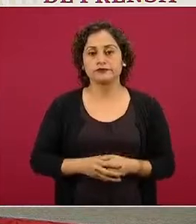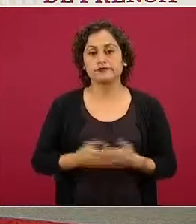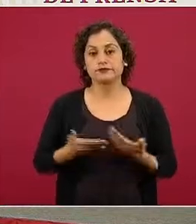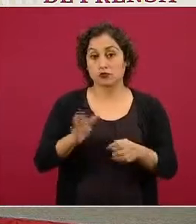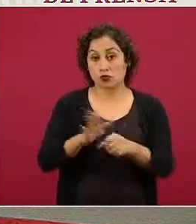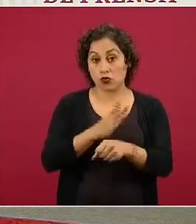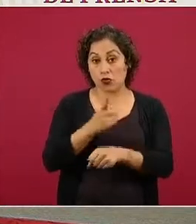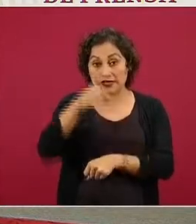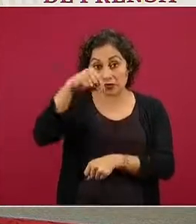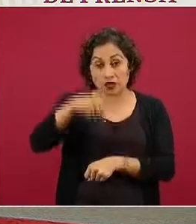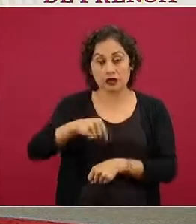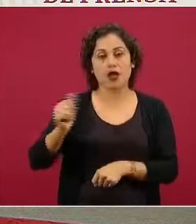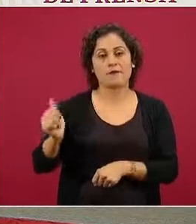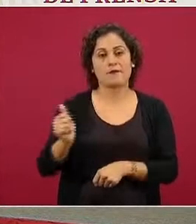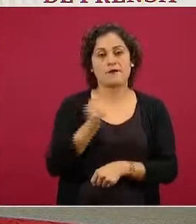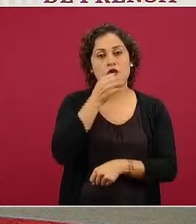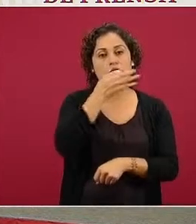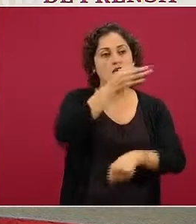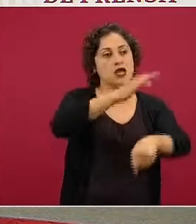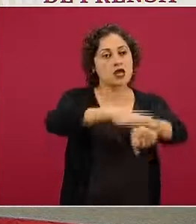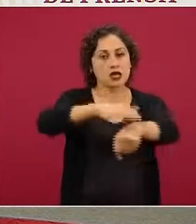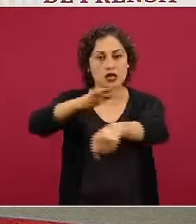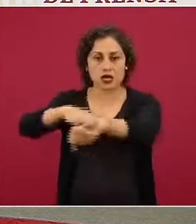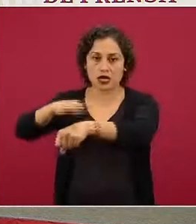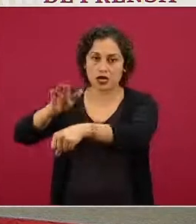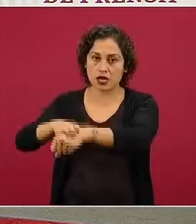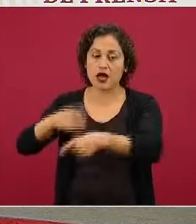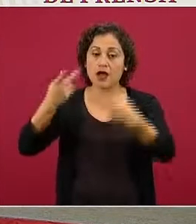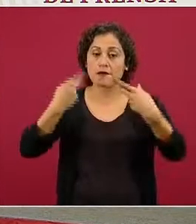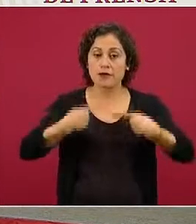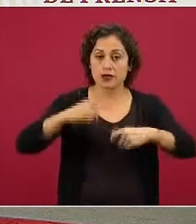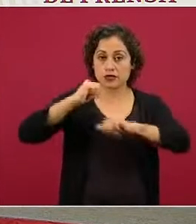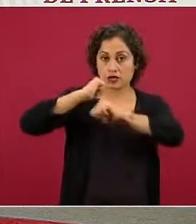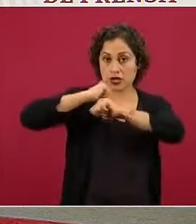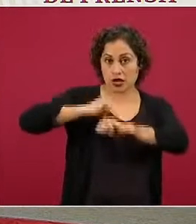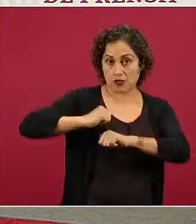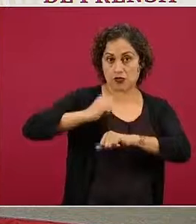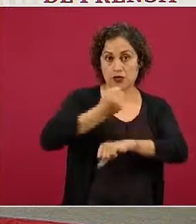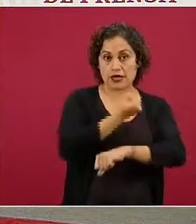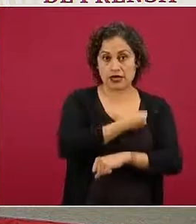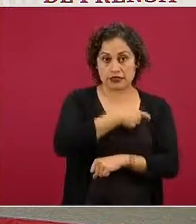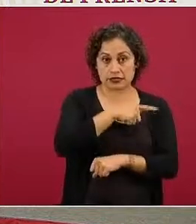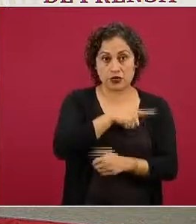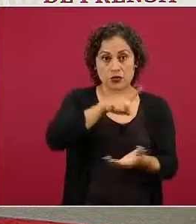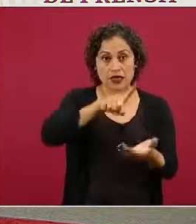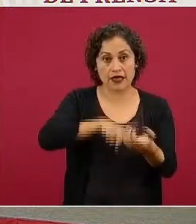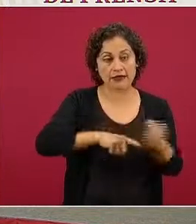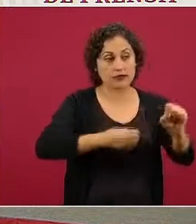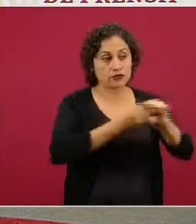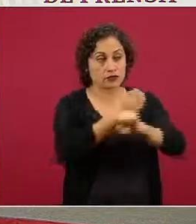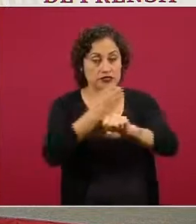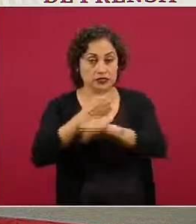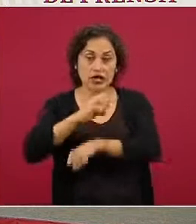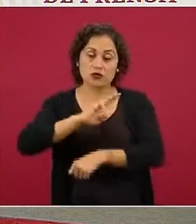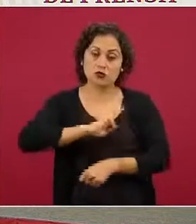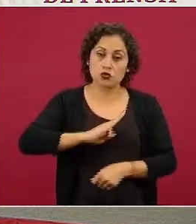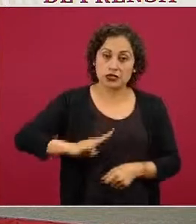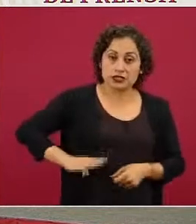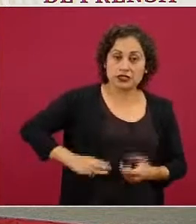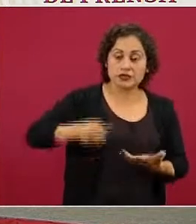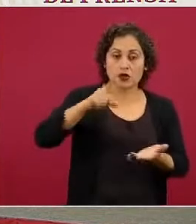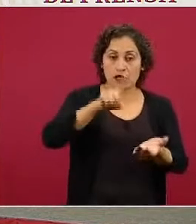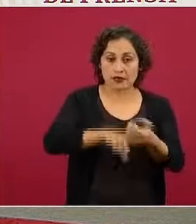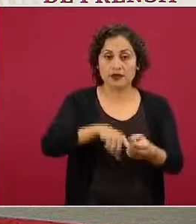hacemos el llamado también no solo a las autoridades sanitarias locales y municipales, sino sobre